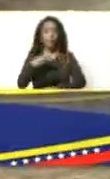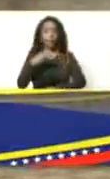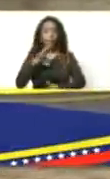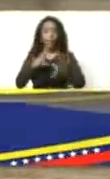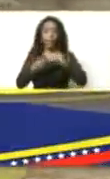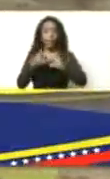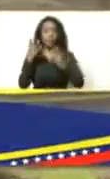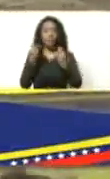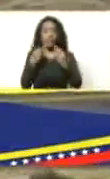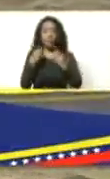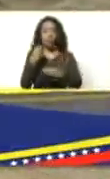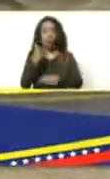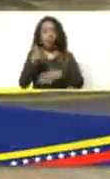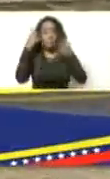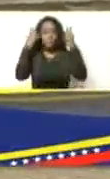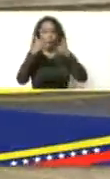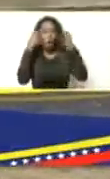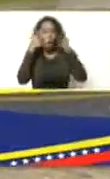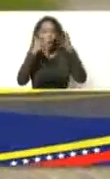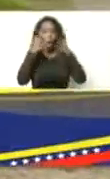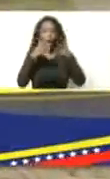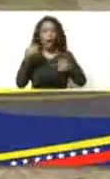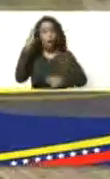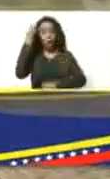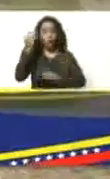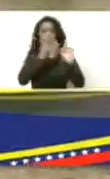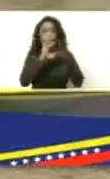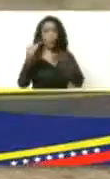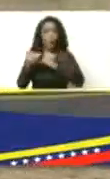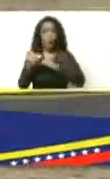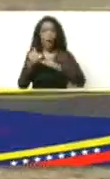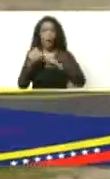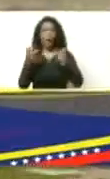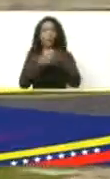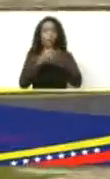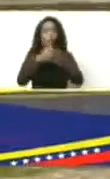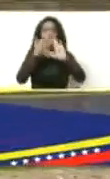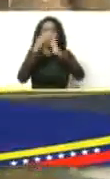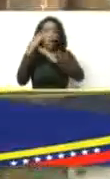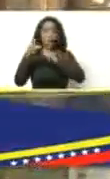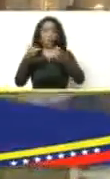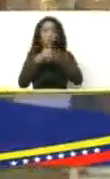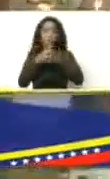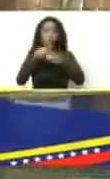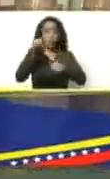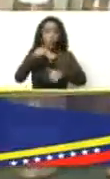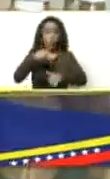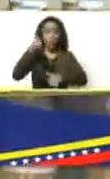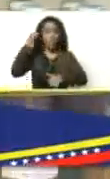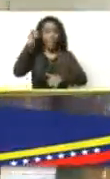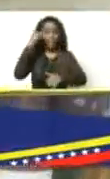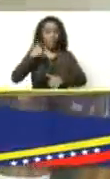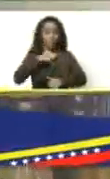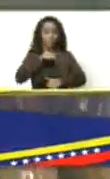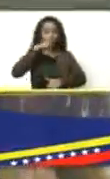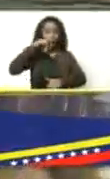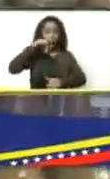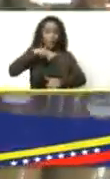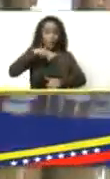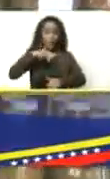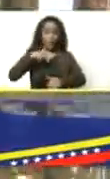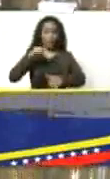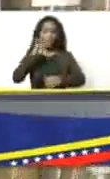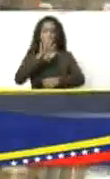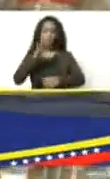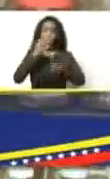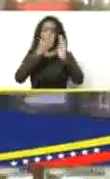CLAP que tanto usted nos ha orientado, los consejos comunales, las comunas, como son los sectores que hoy están hoy con nosotros aquí, de